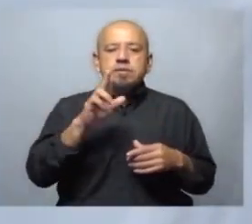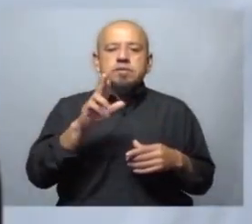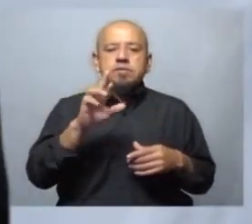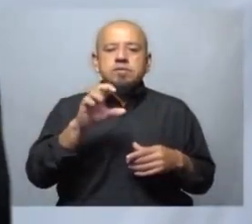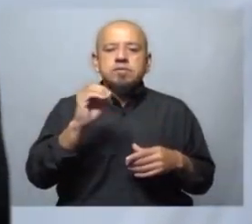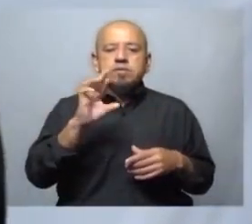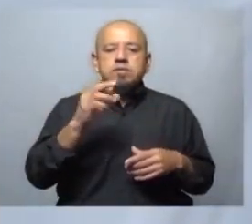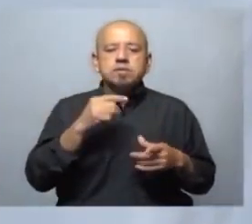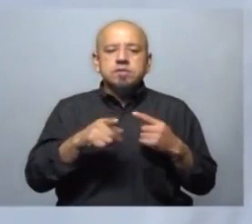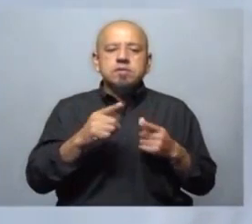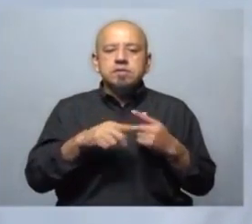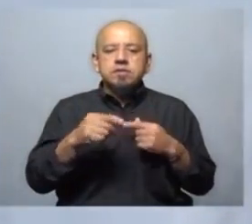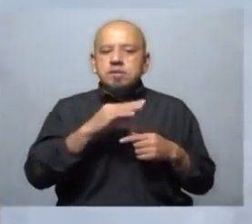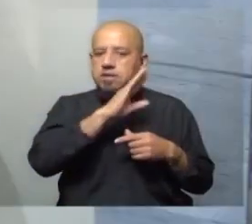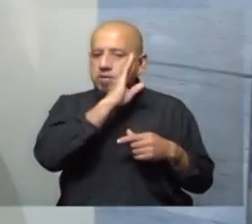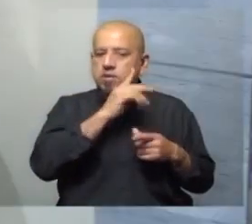durmiente